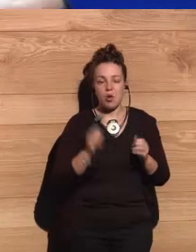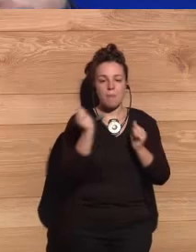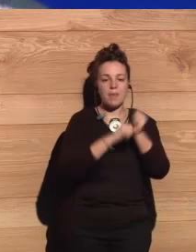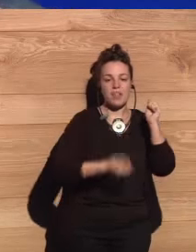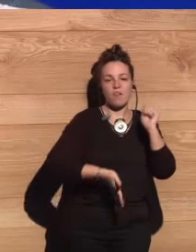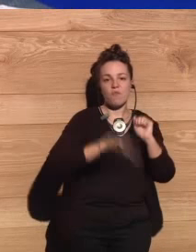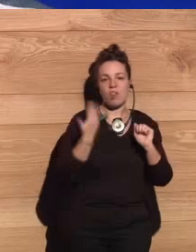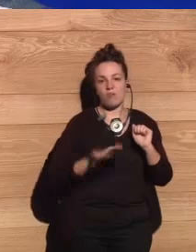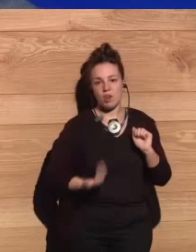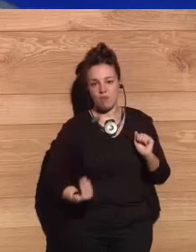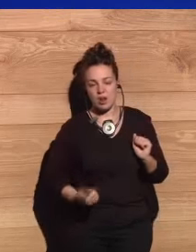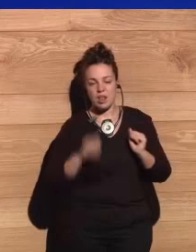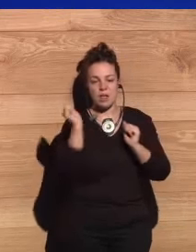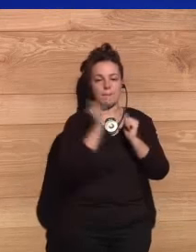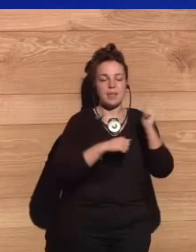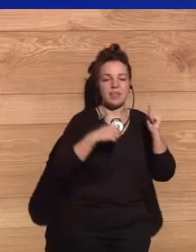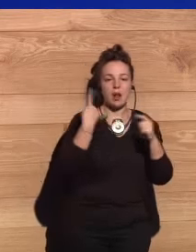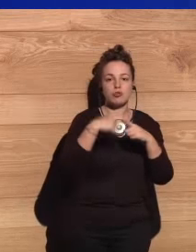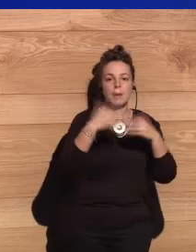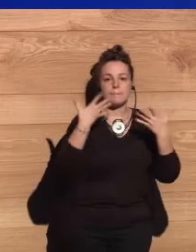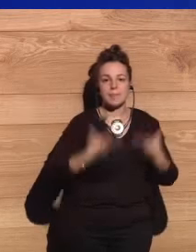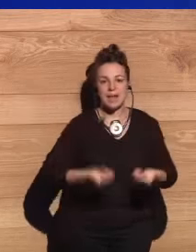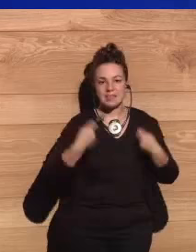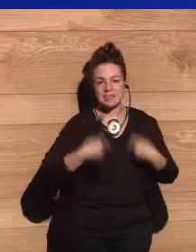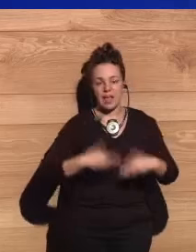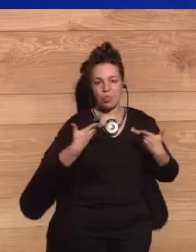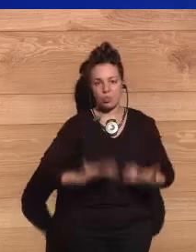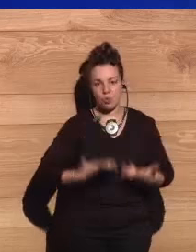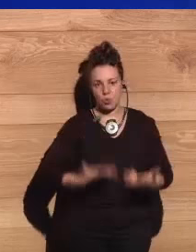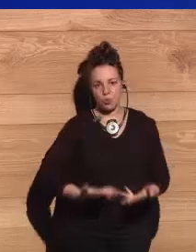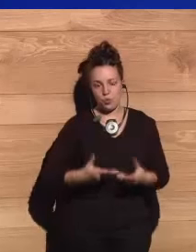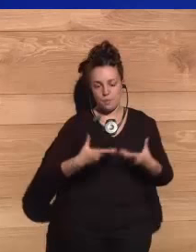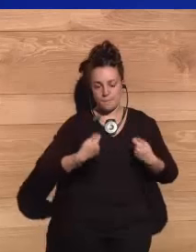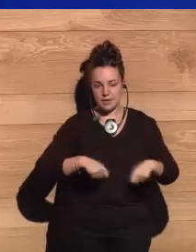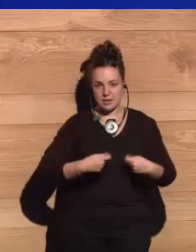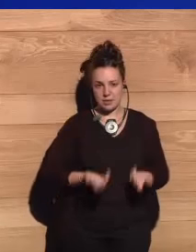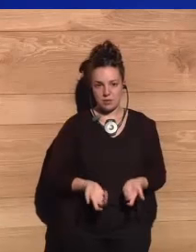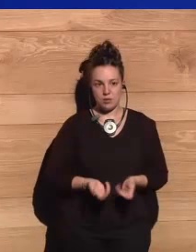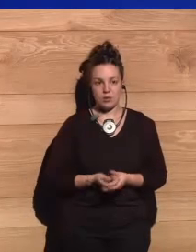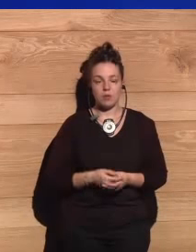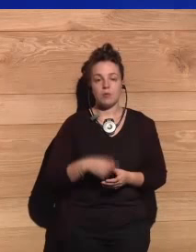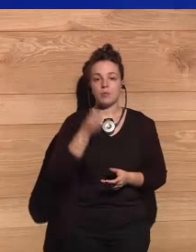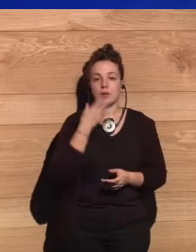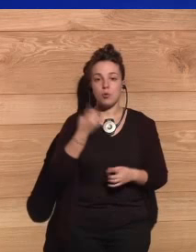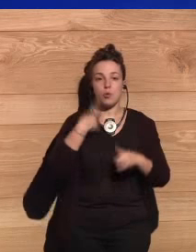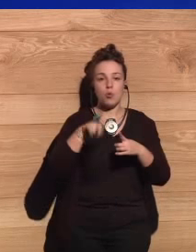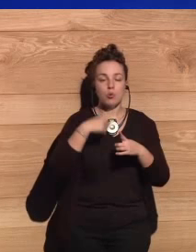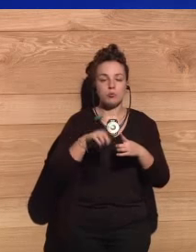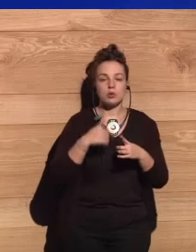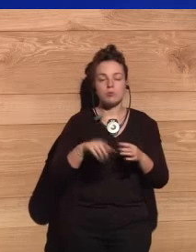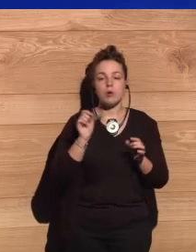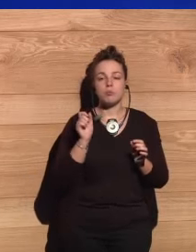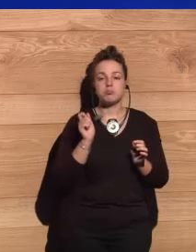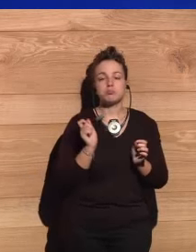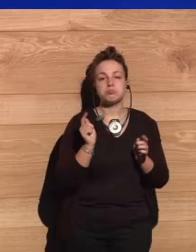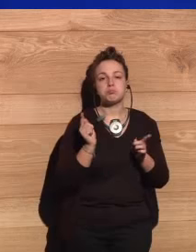la piedra, elemento pesado. Pero bien, eran realizaciones